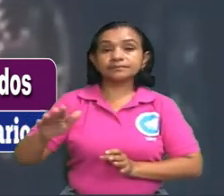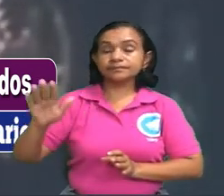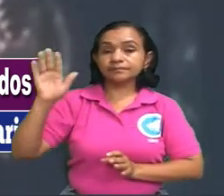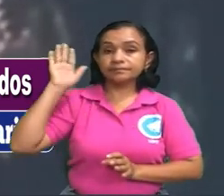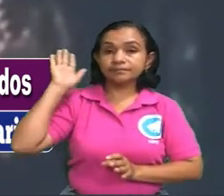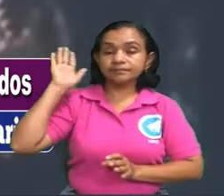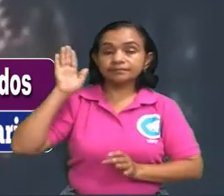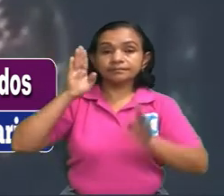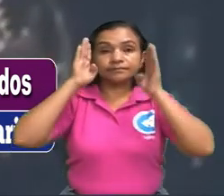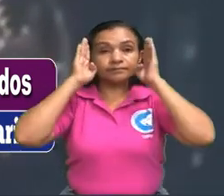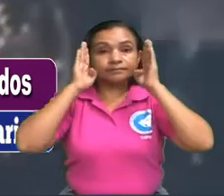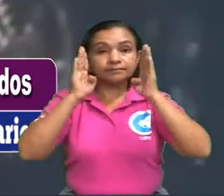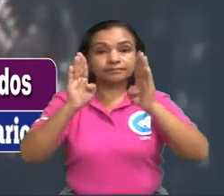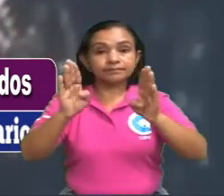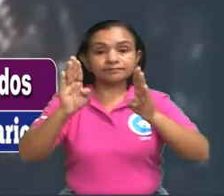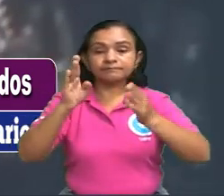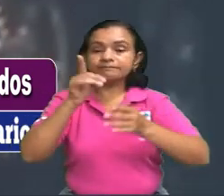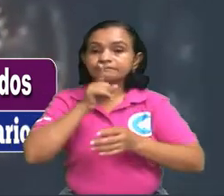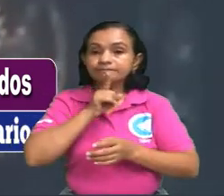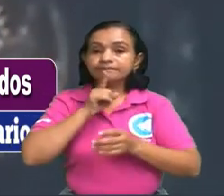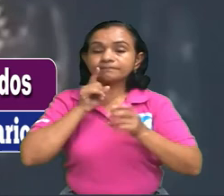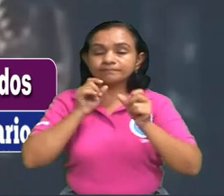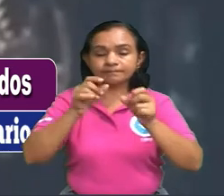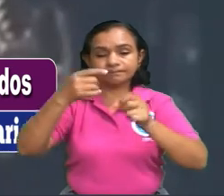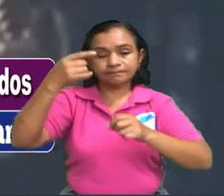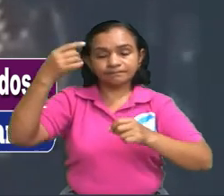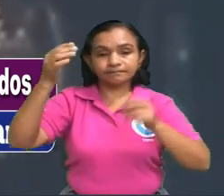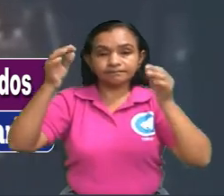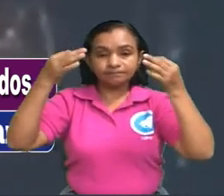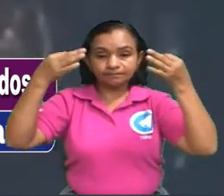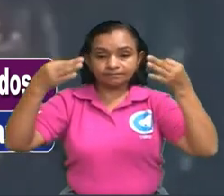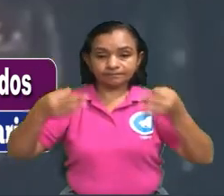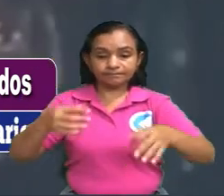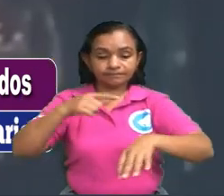de dedicación, de disciplina, especialmente de disciplina.